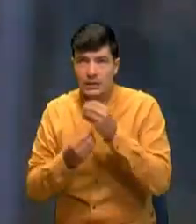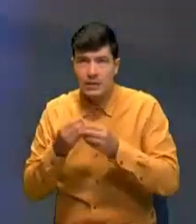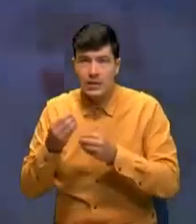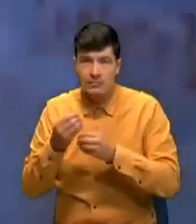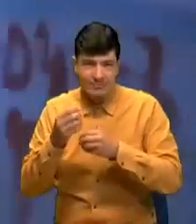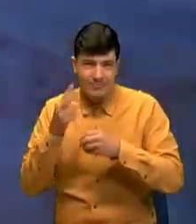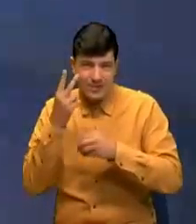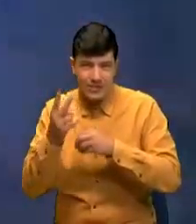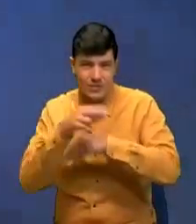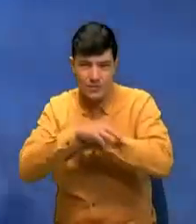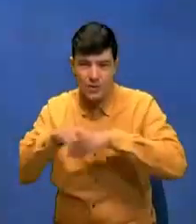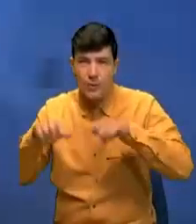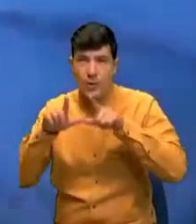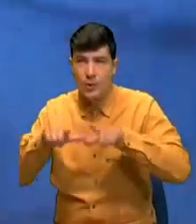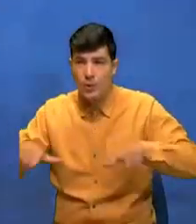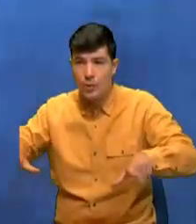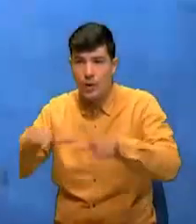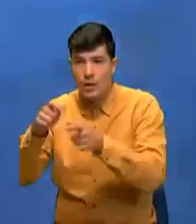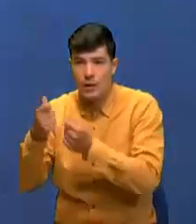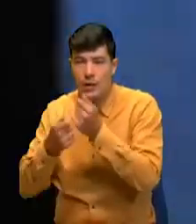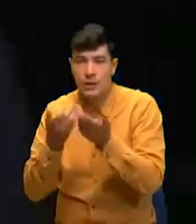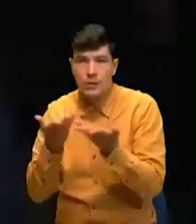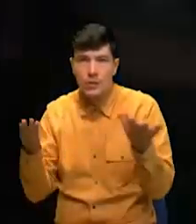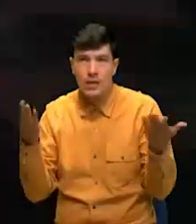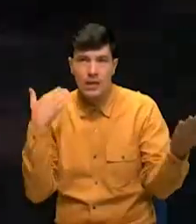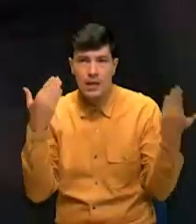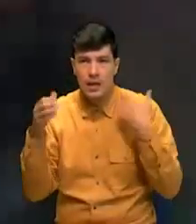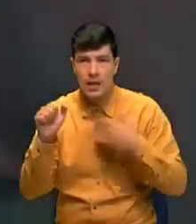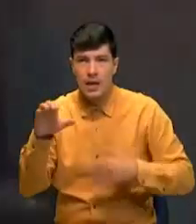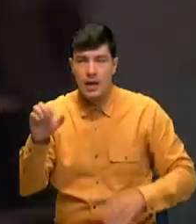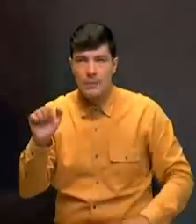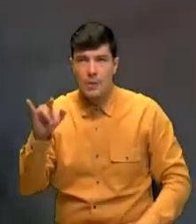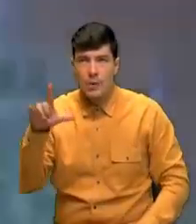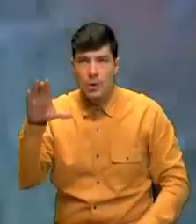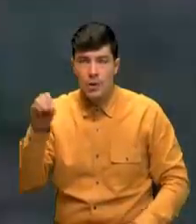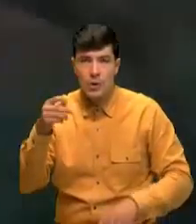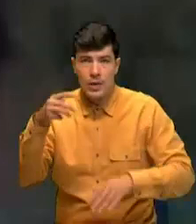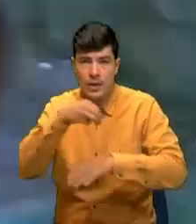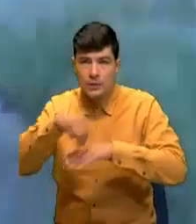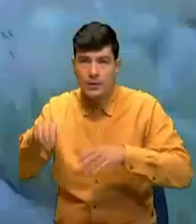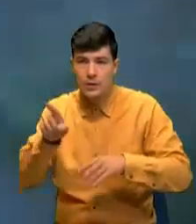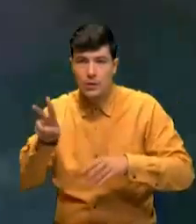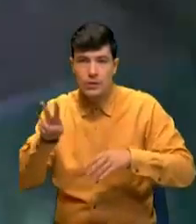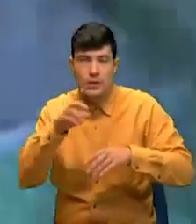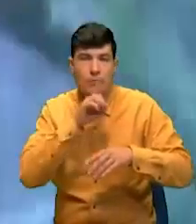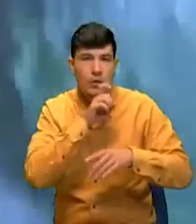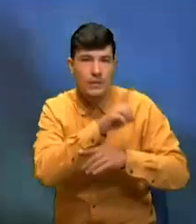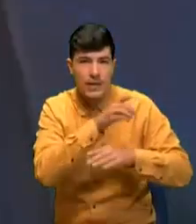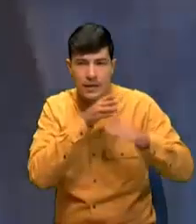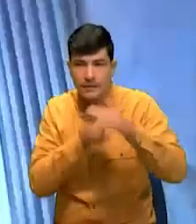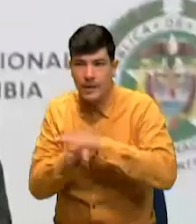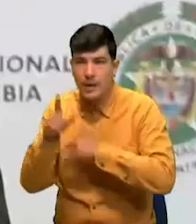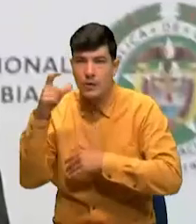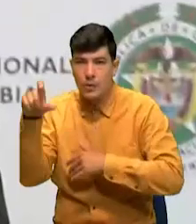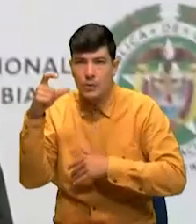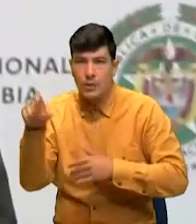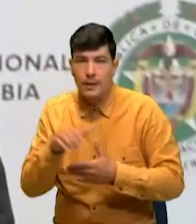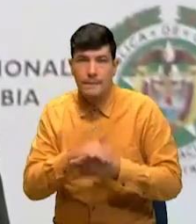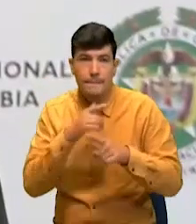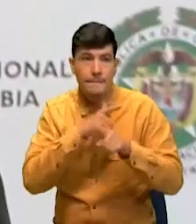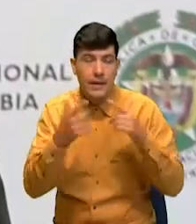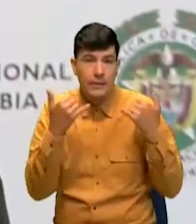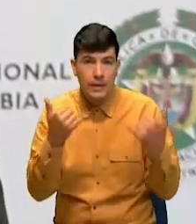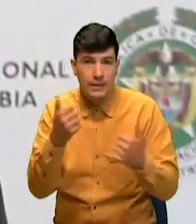atracos en establecimientos públicos en la verdad acapulco en el kilómetro 12 sobre la vía bucaramanga-cúcuta en lo que va corrido del año